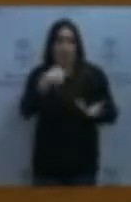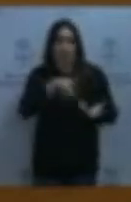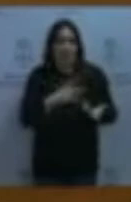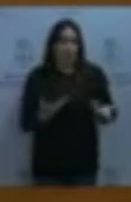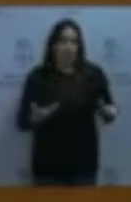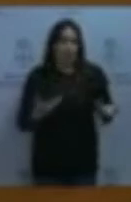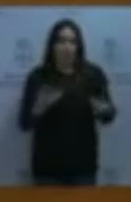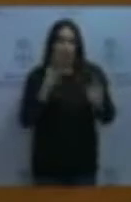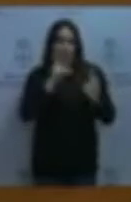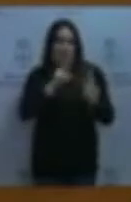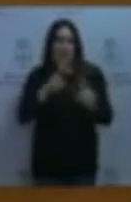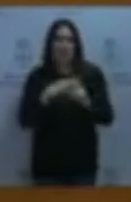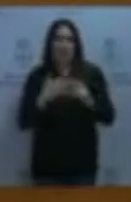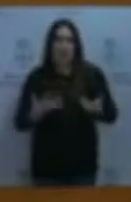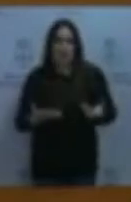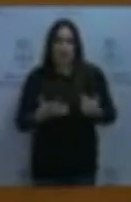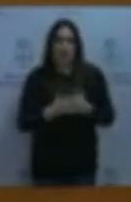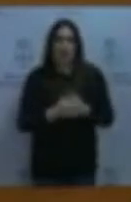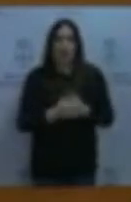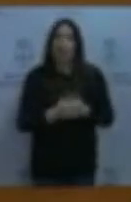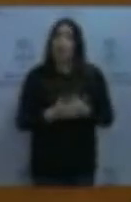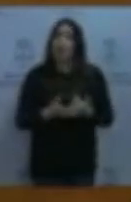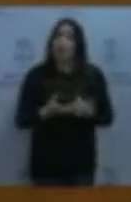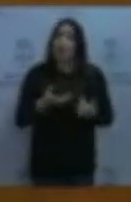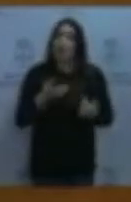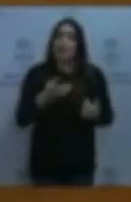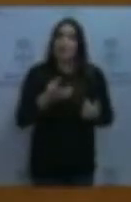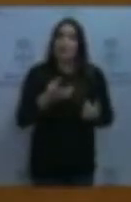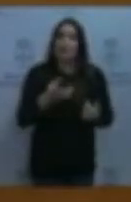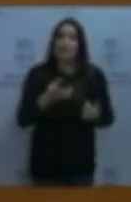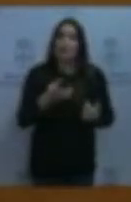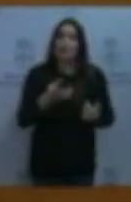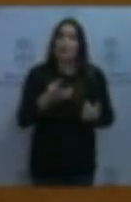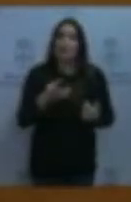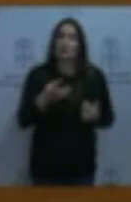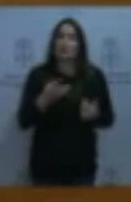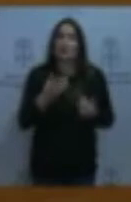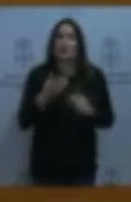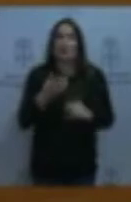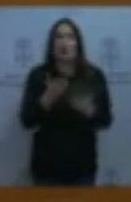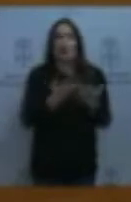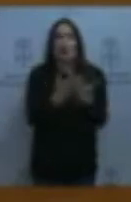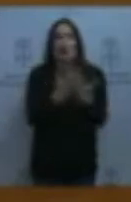pasó. Y ahí es cuestionable que aquella legítima demanda social